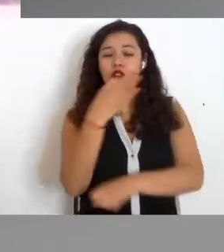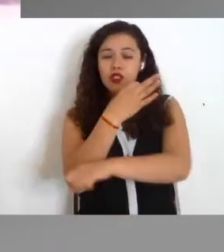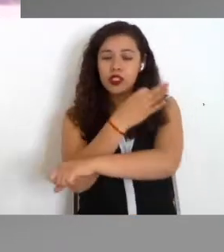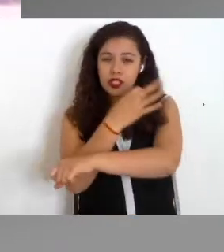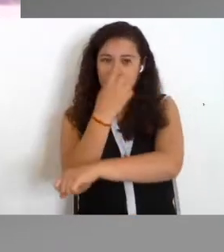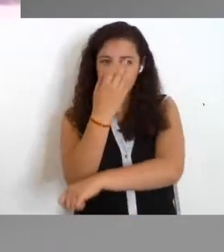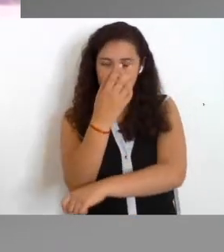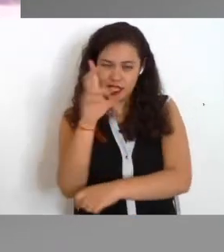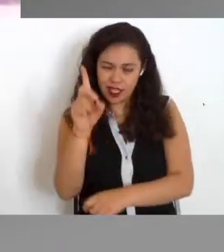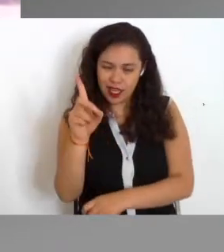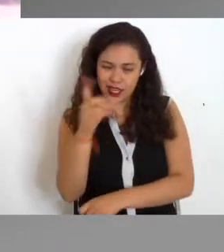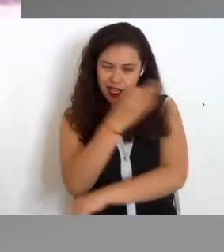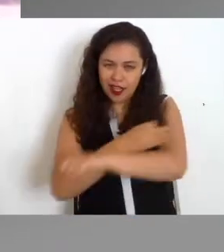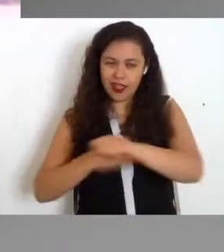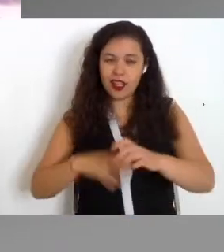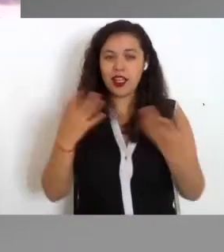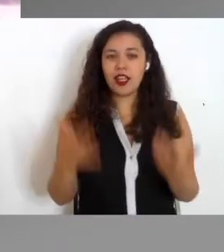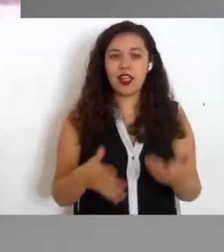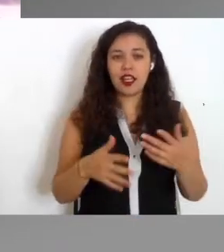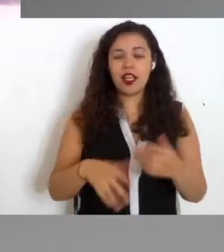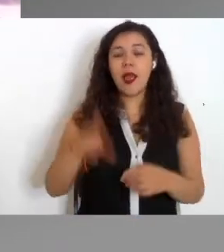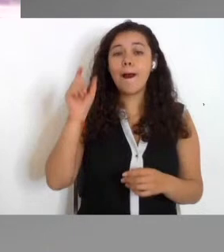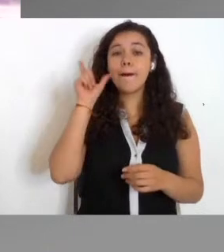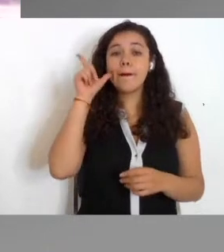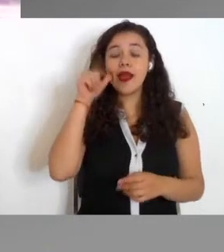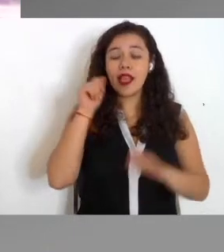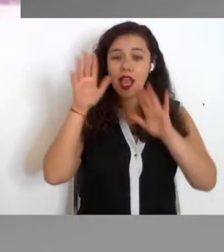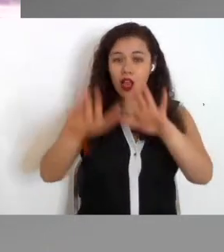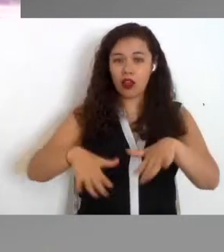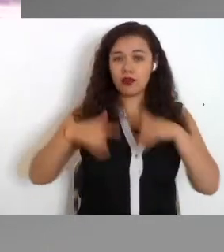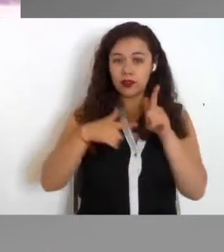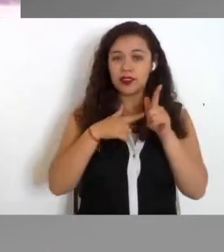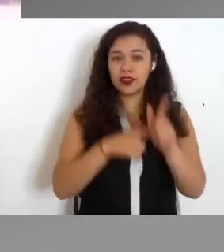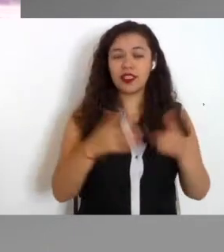que el observatorio o el foro continúa el día de mañana, donde será